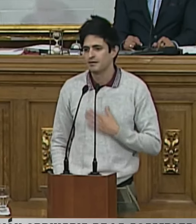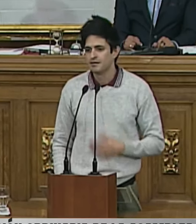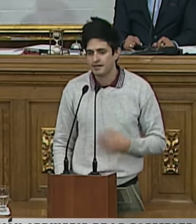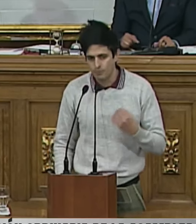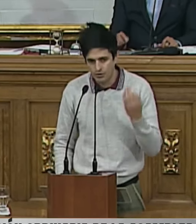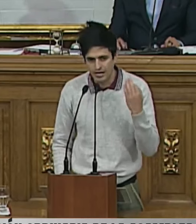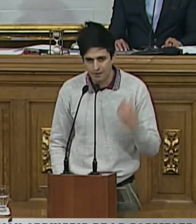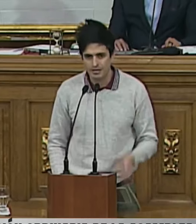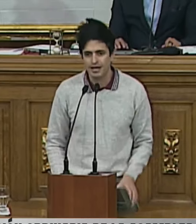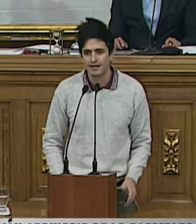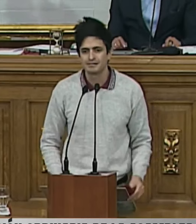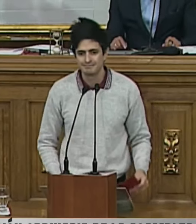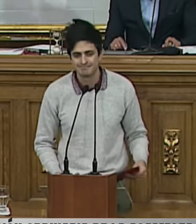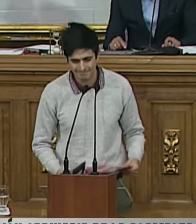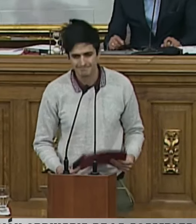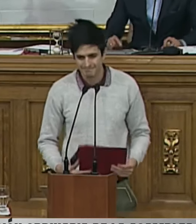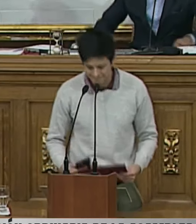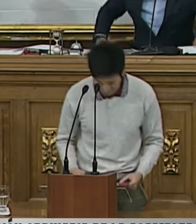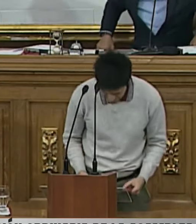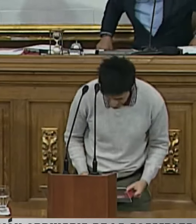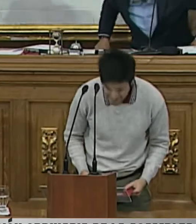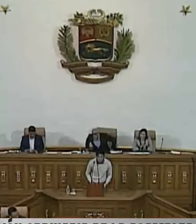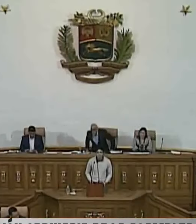callejero que busca la verdad.